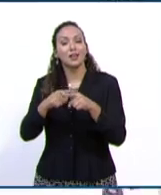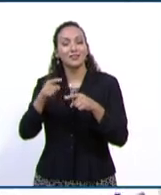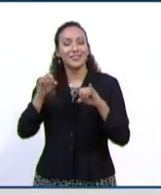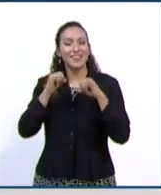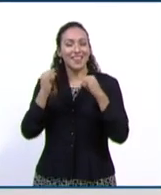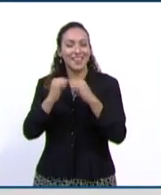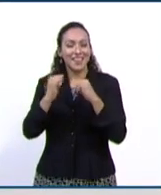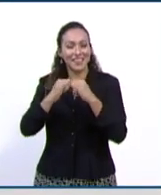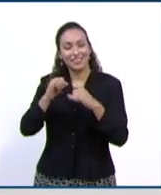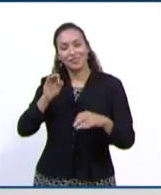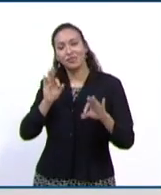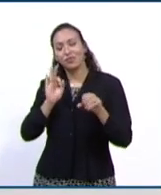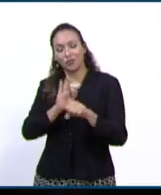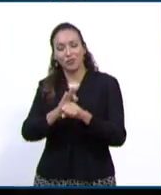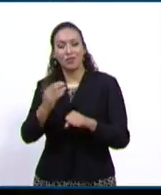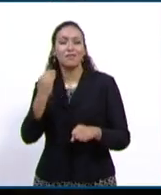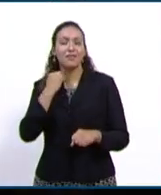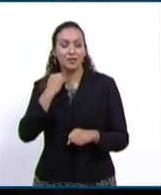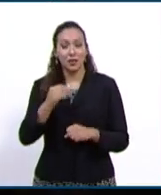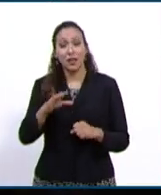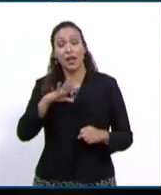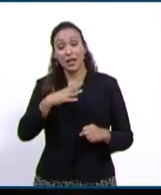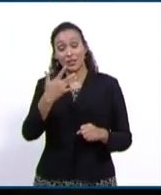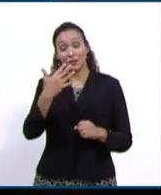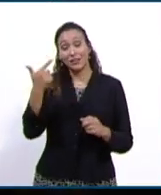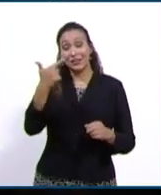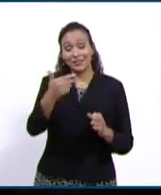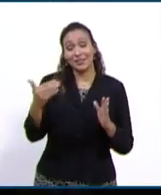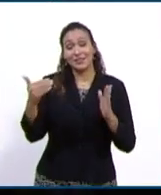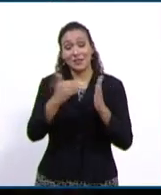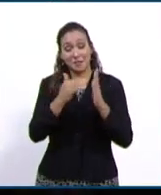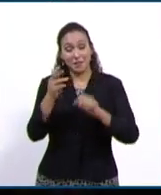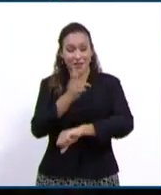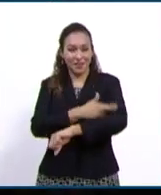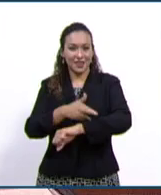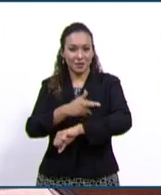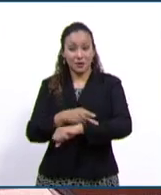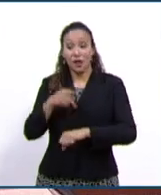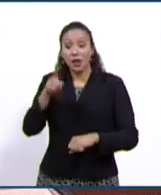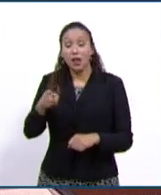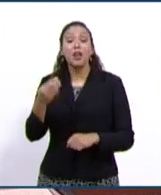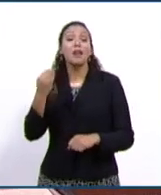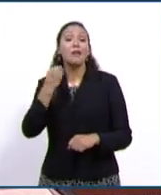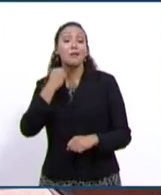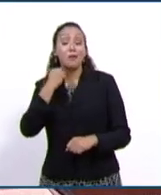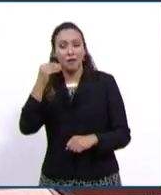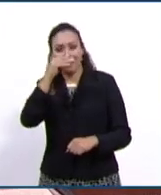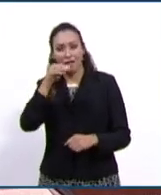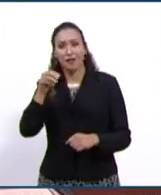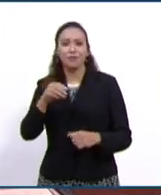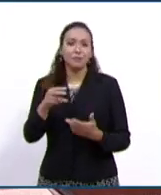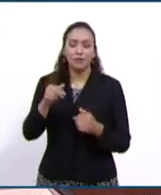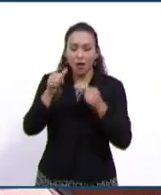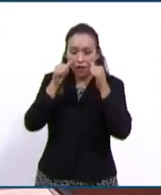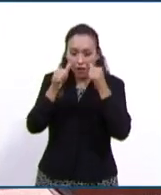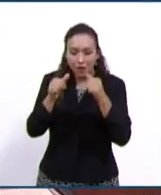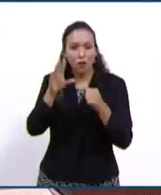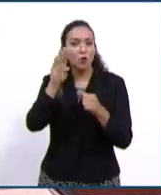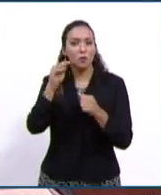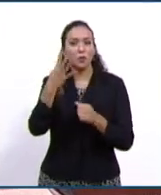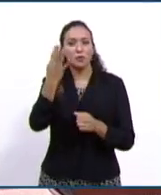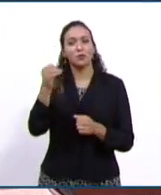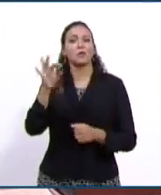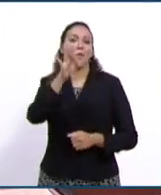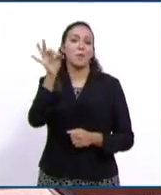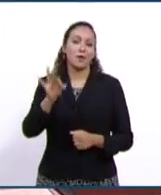y en ejecución penal de 57,000 procesos de ejecución, la Defensoría atiende el 99%. Si hablamos de cargas de